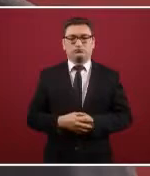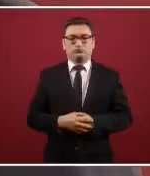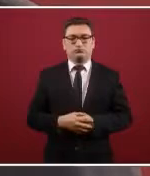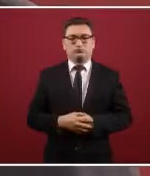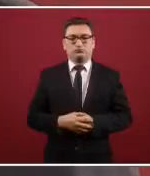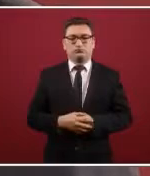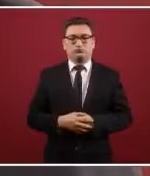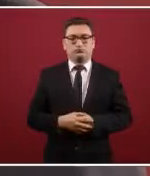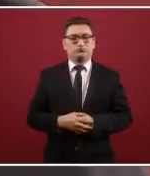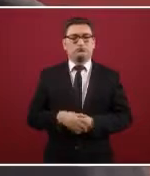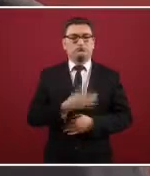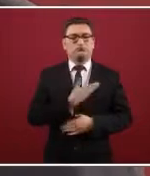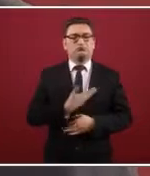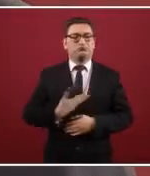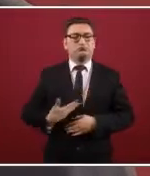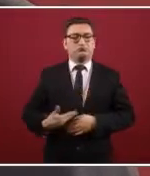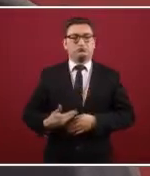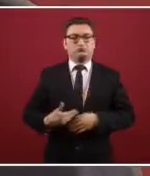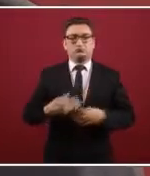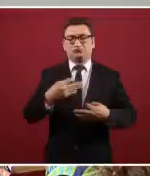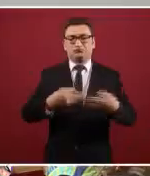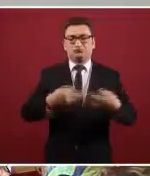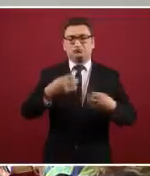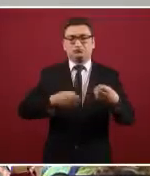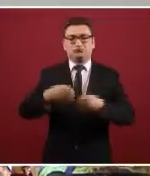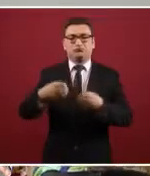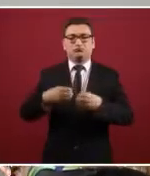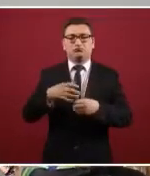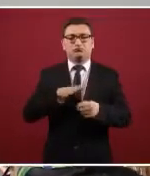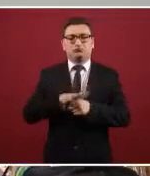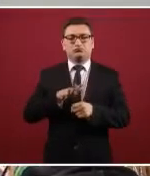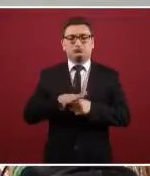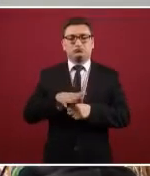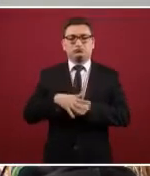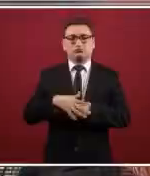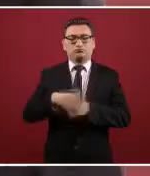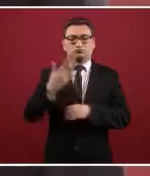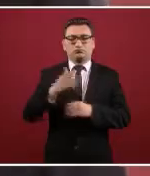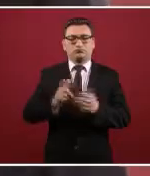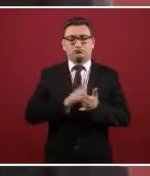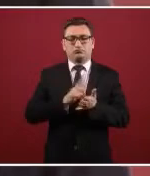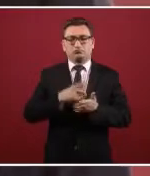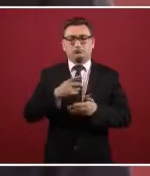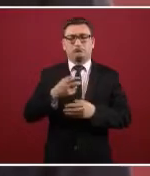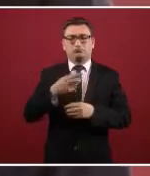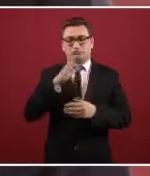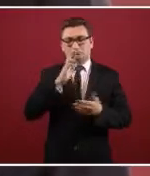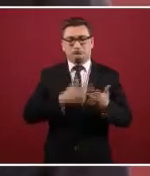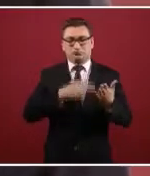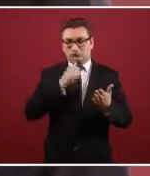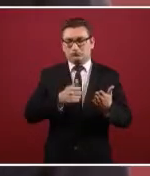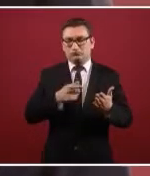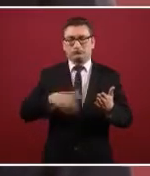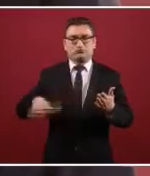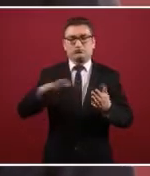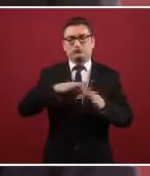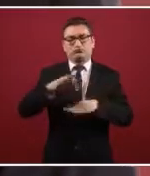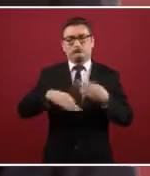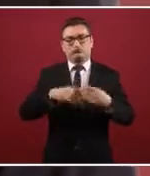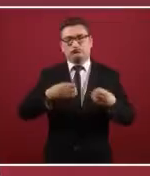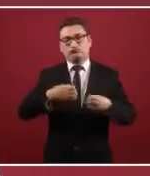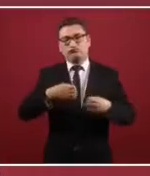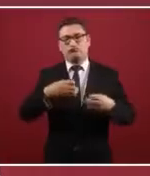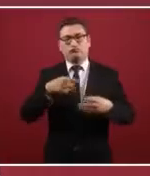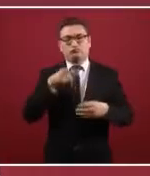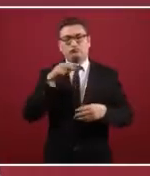El presidente tiene que ser juzgado por todos los delitos, igual que cualquier ciudadano. Y esa es